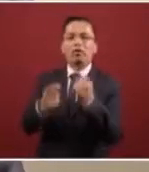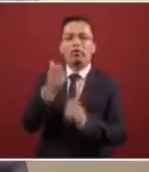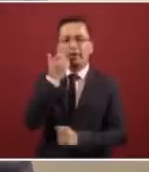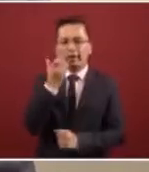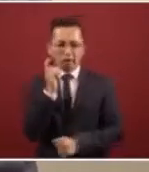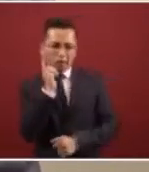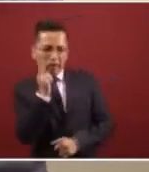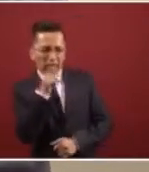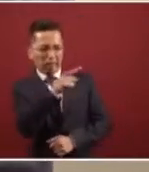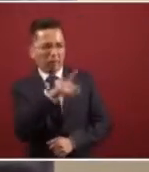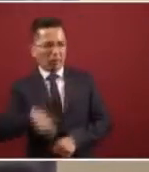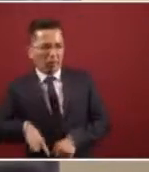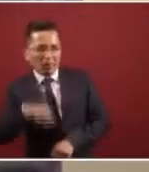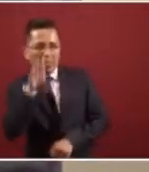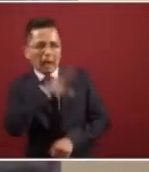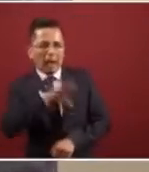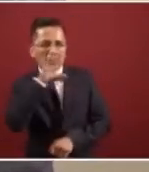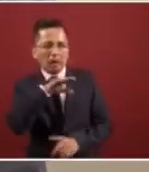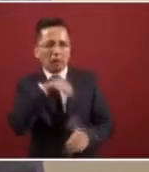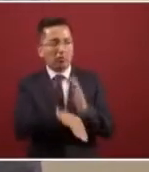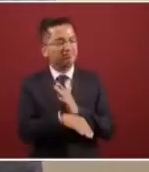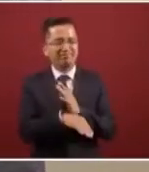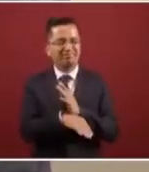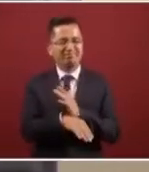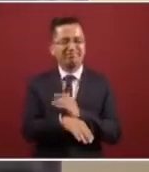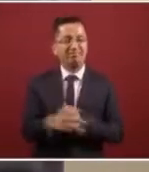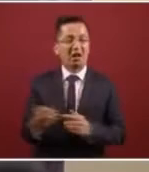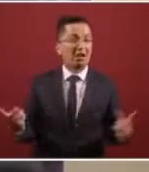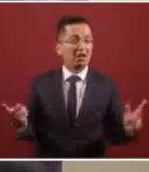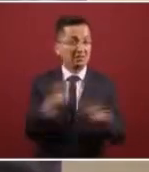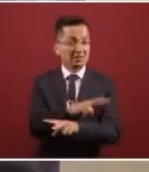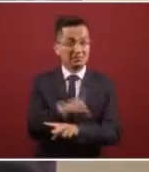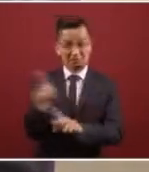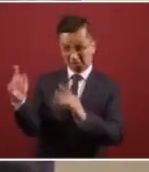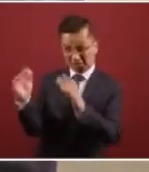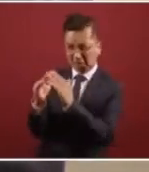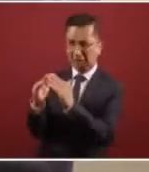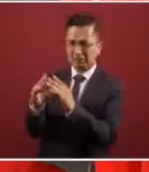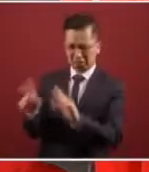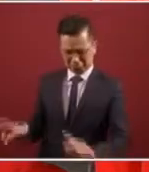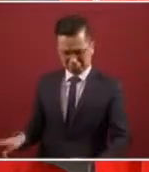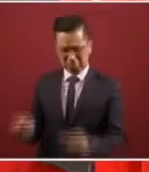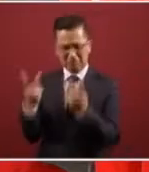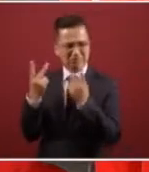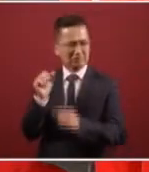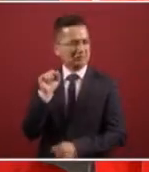ganas, porque sí se vendió la casa. Y además